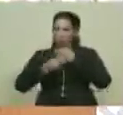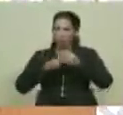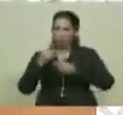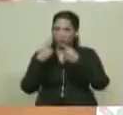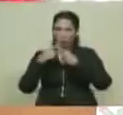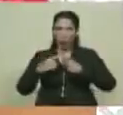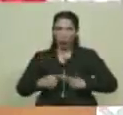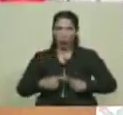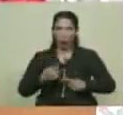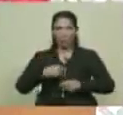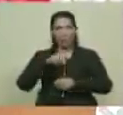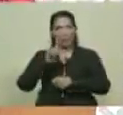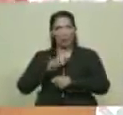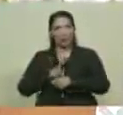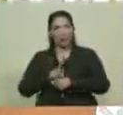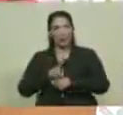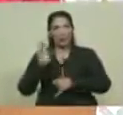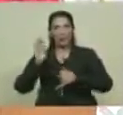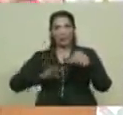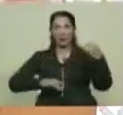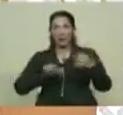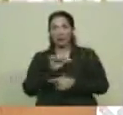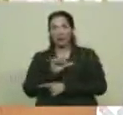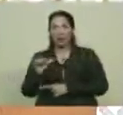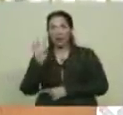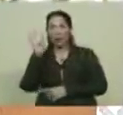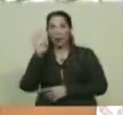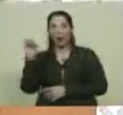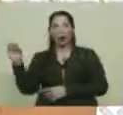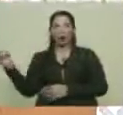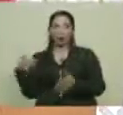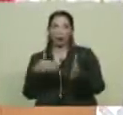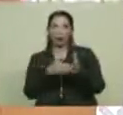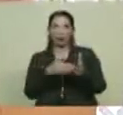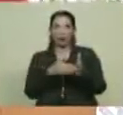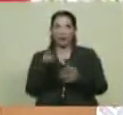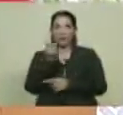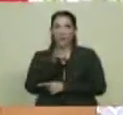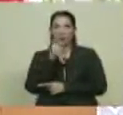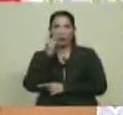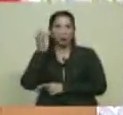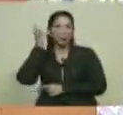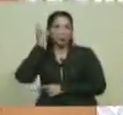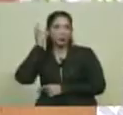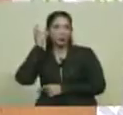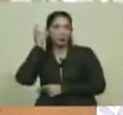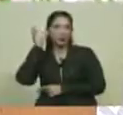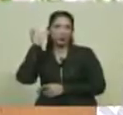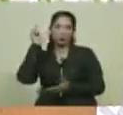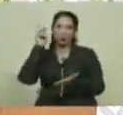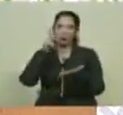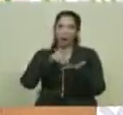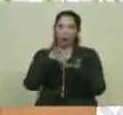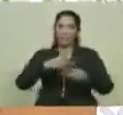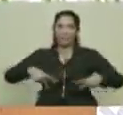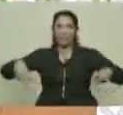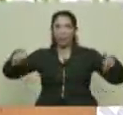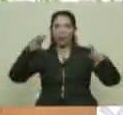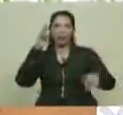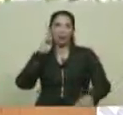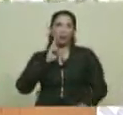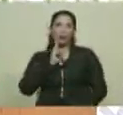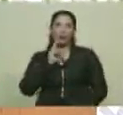de semana más de 400.000 venezolanas y venezolanas se fueron a censar a las plazas Bolívar porque no